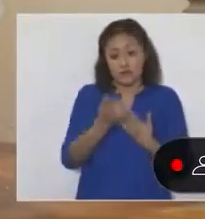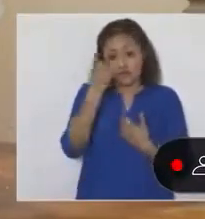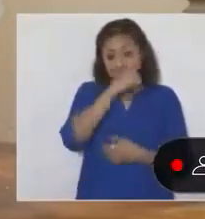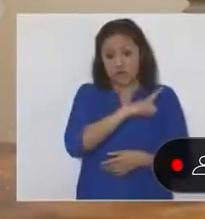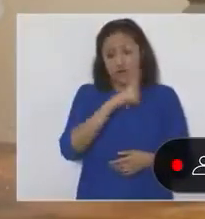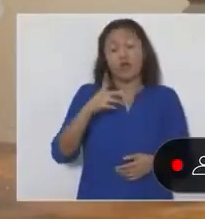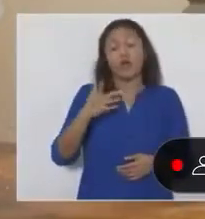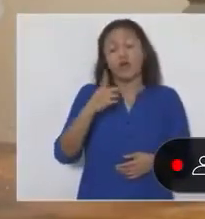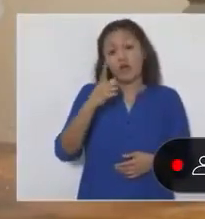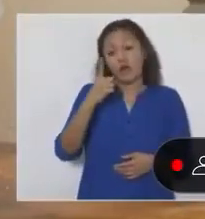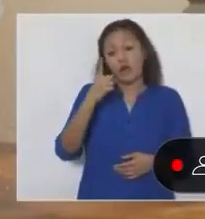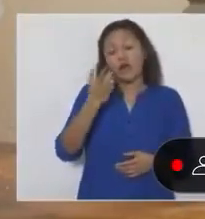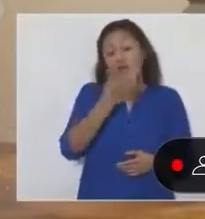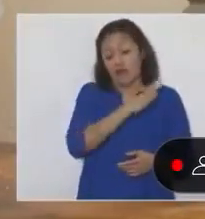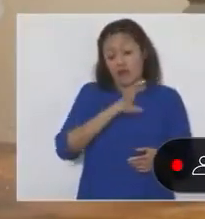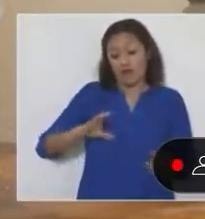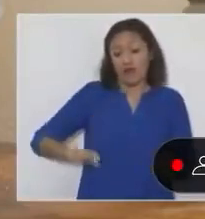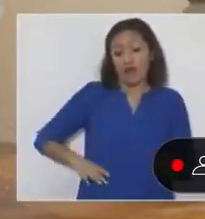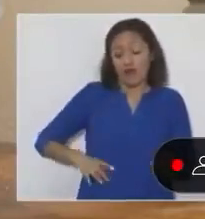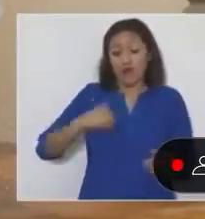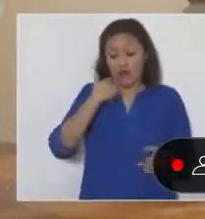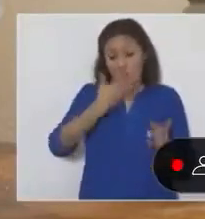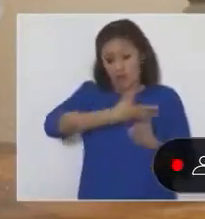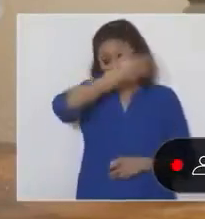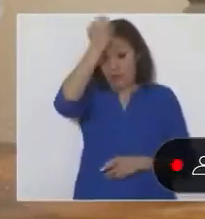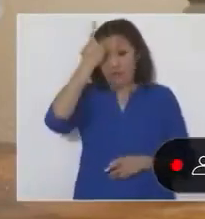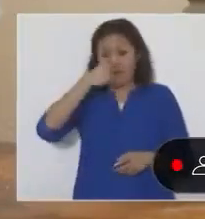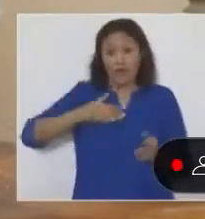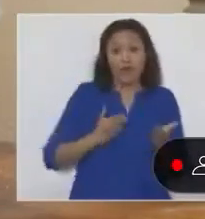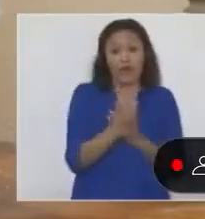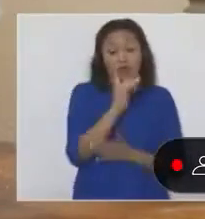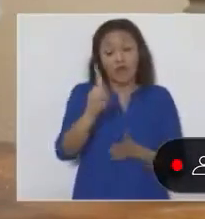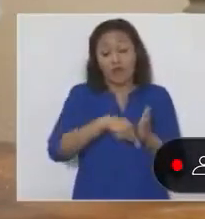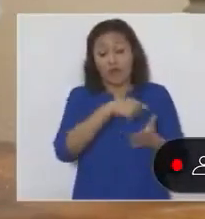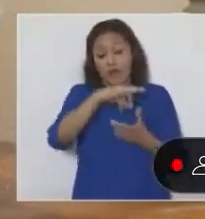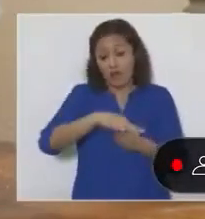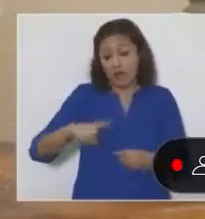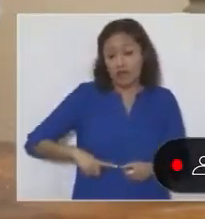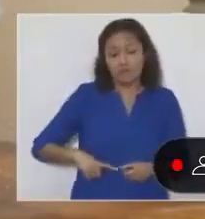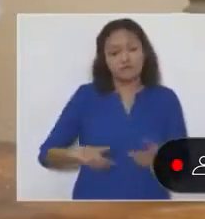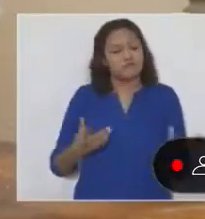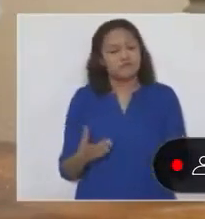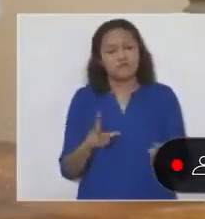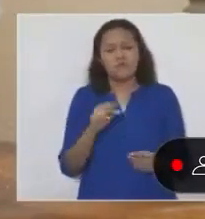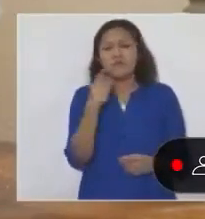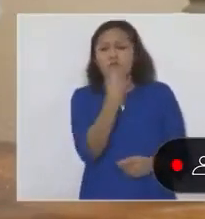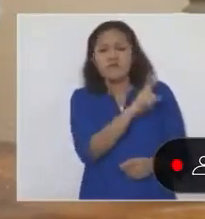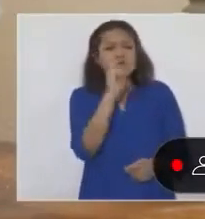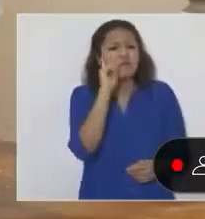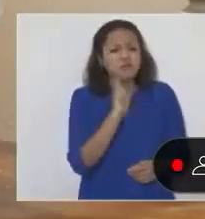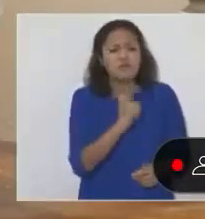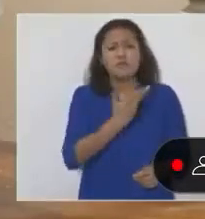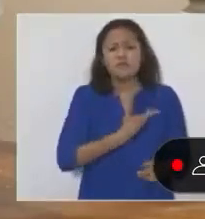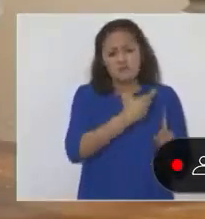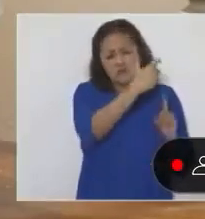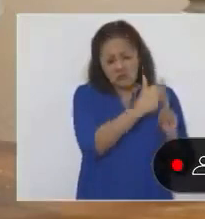gobernador no no es así es una mujer este que tiene identificación con